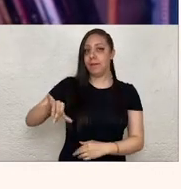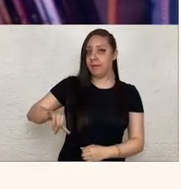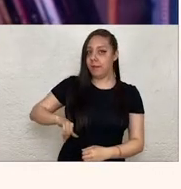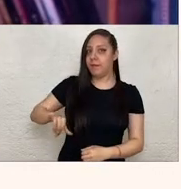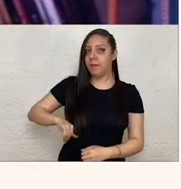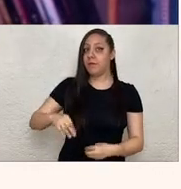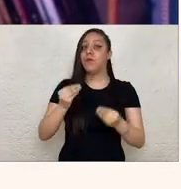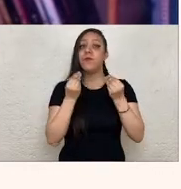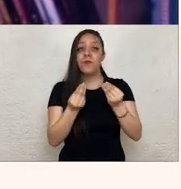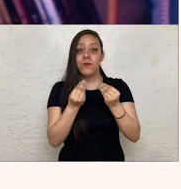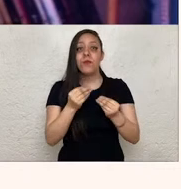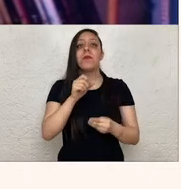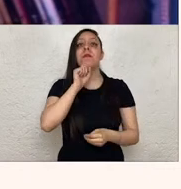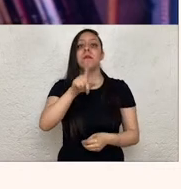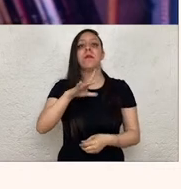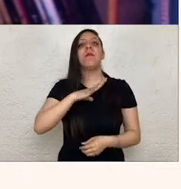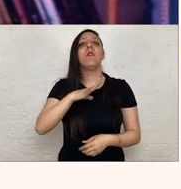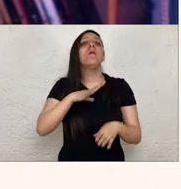interesante. Y también